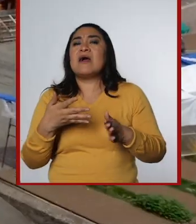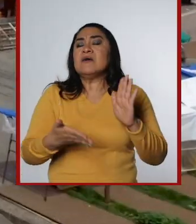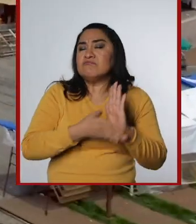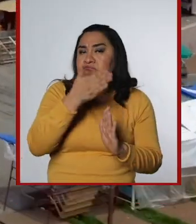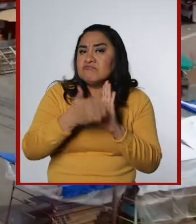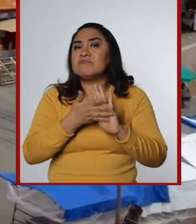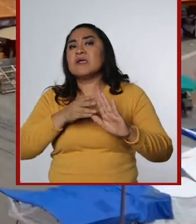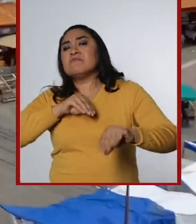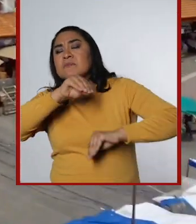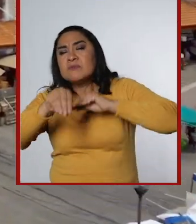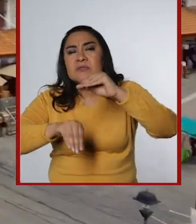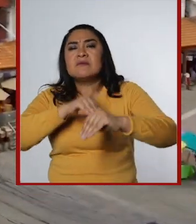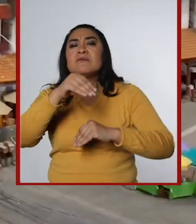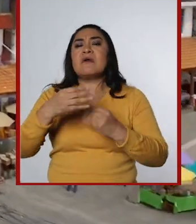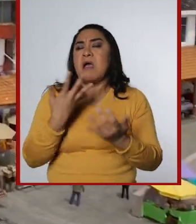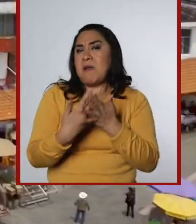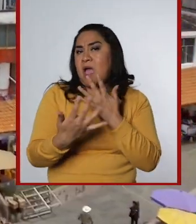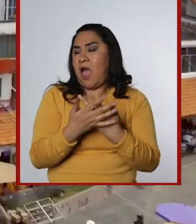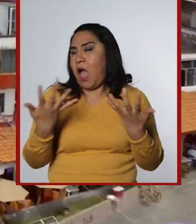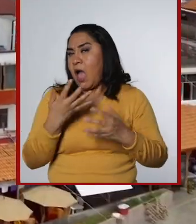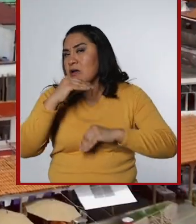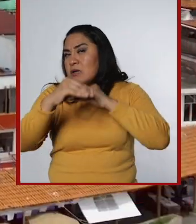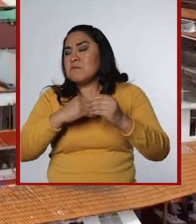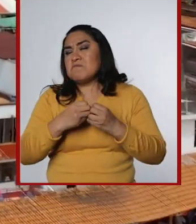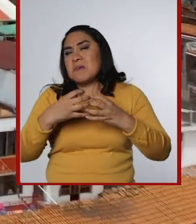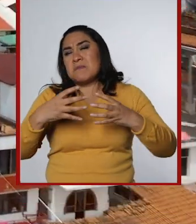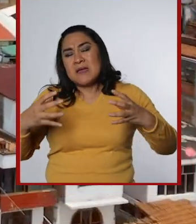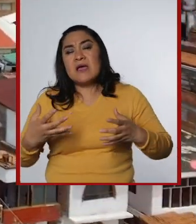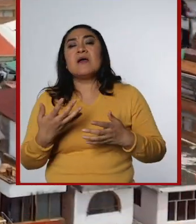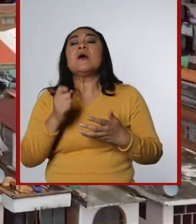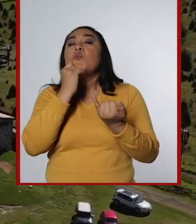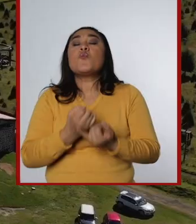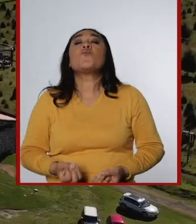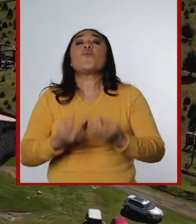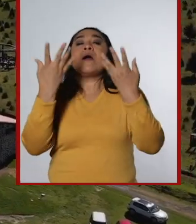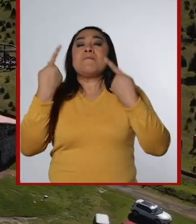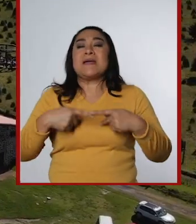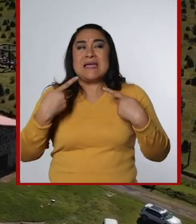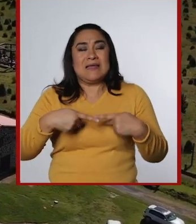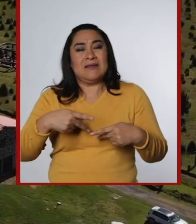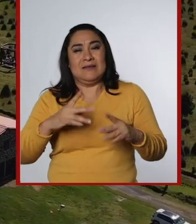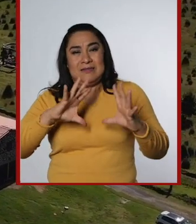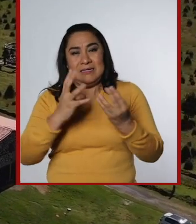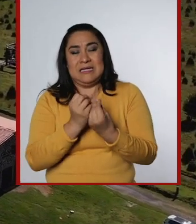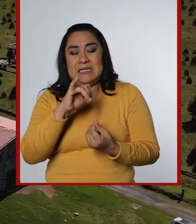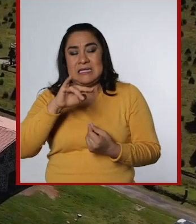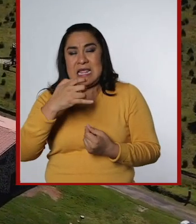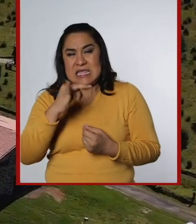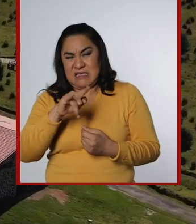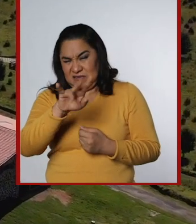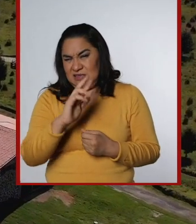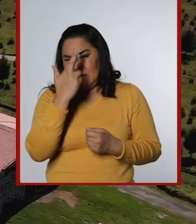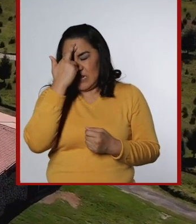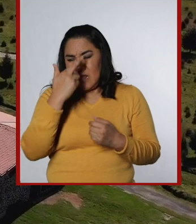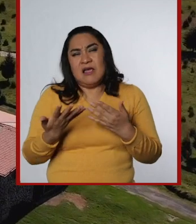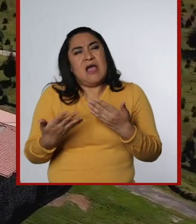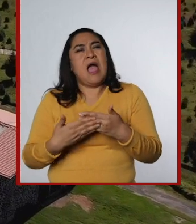obras, desarrollo, autodesarrollo, con el tema que tiene que ver el censo mismo del INEGI. Ustedes acordarán mucho